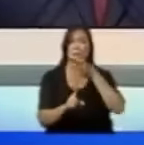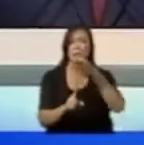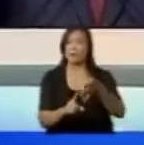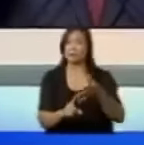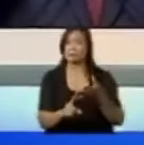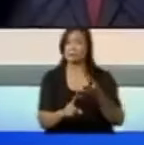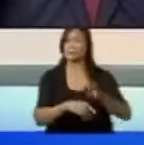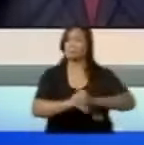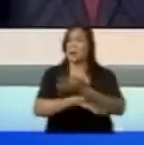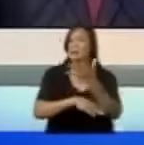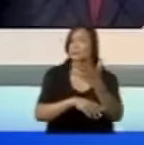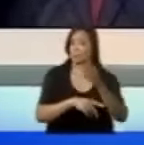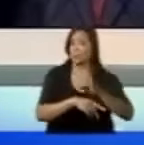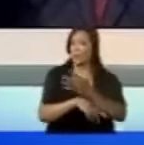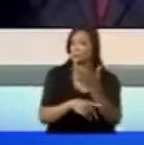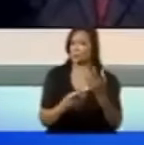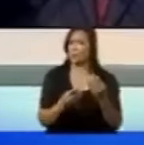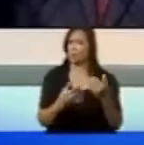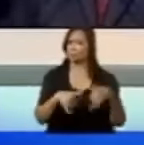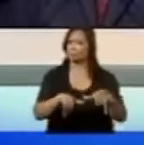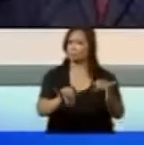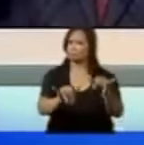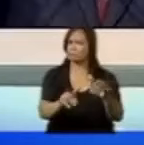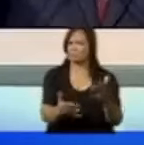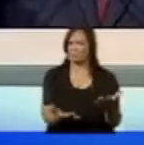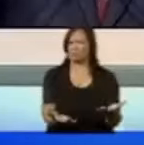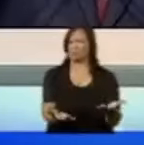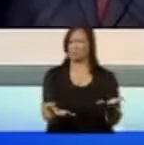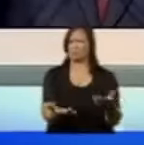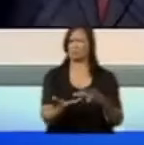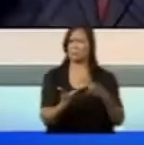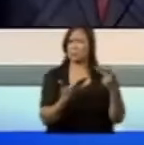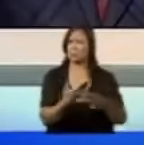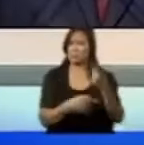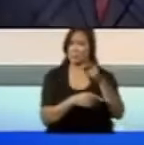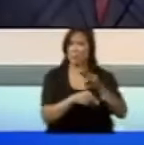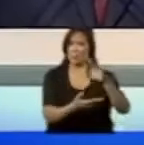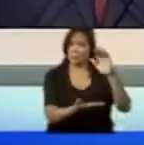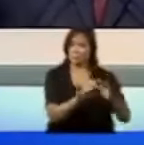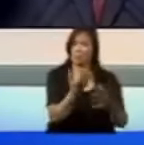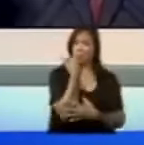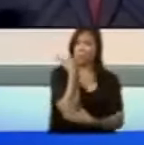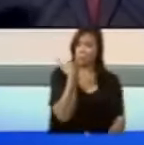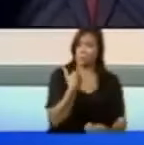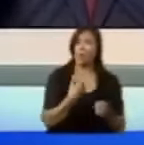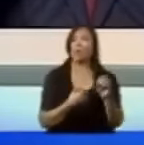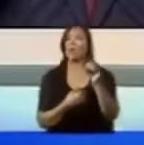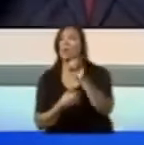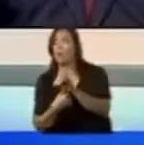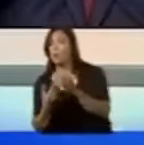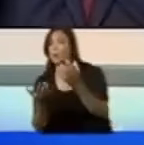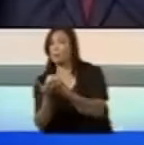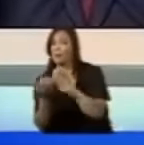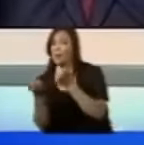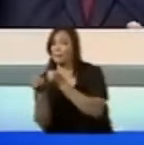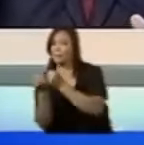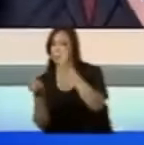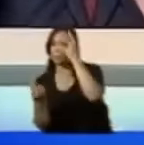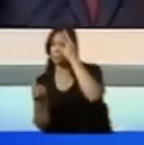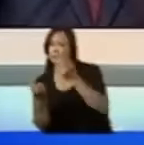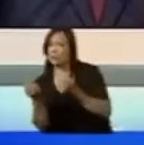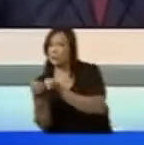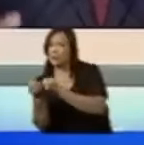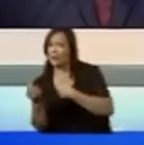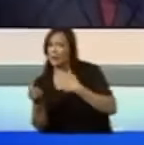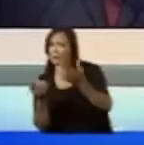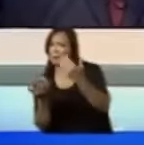marzo. Entonces, el tema es justamente esos programas se aplican para reducir la pobreza o para ganar apoyo político. Y